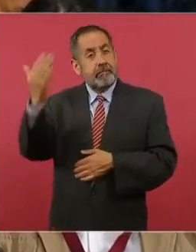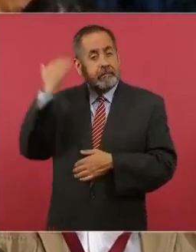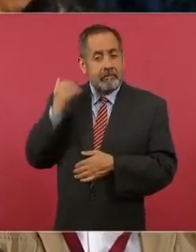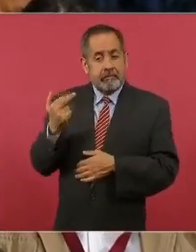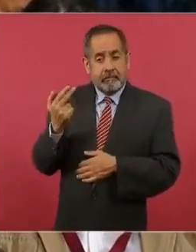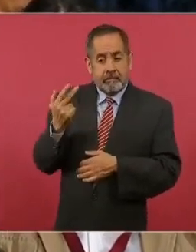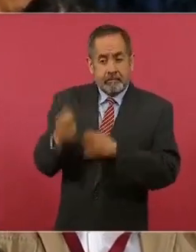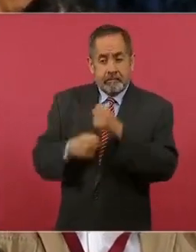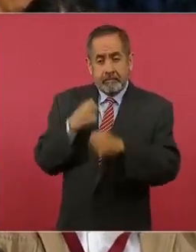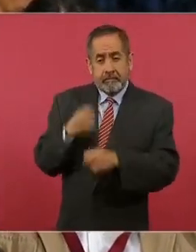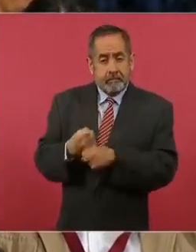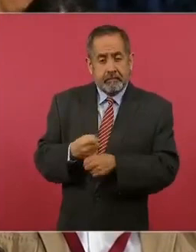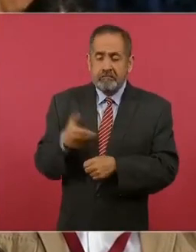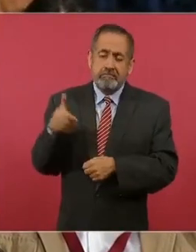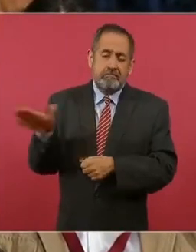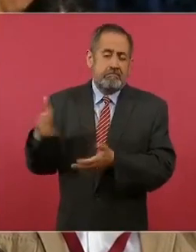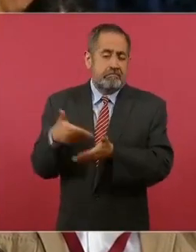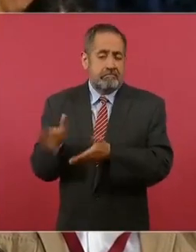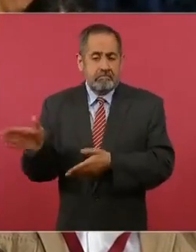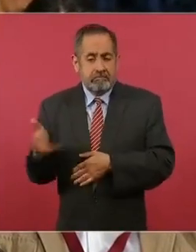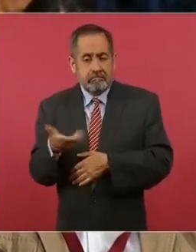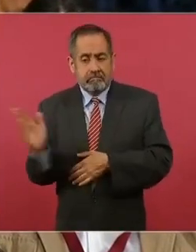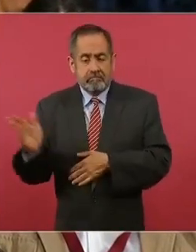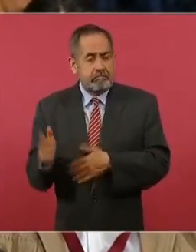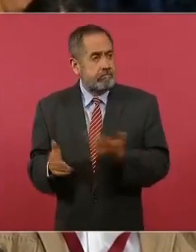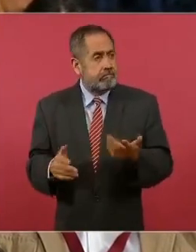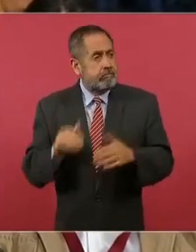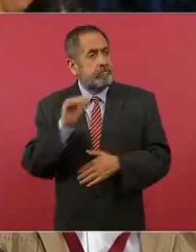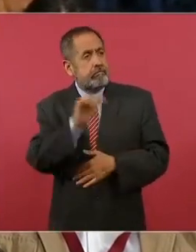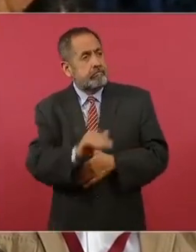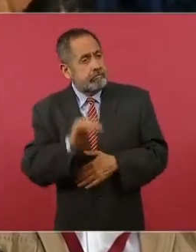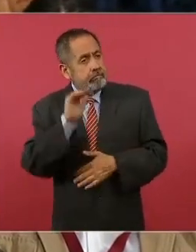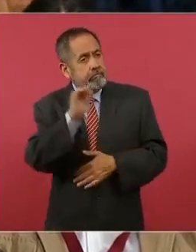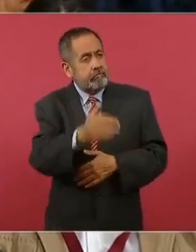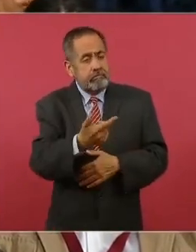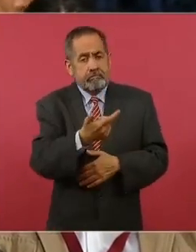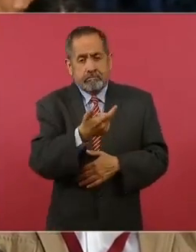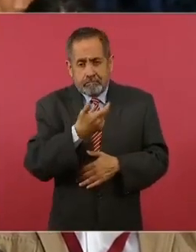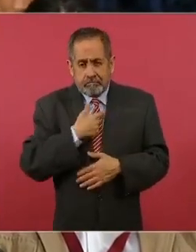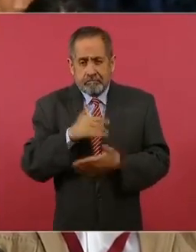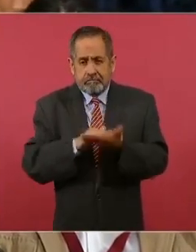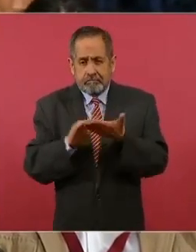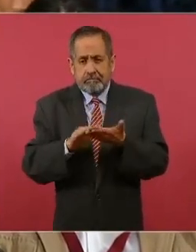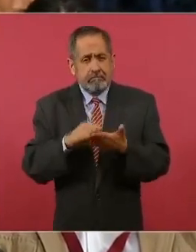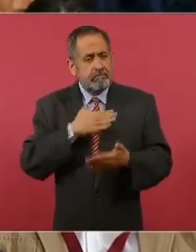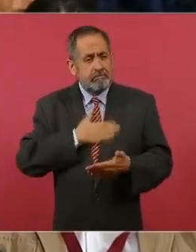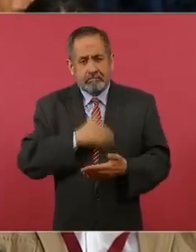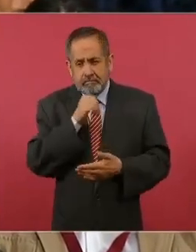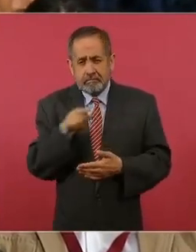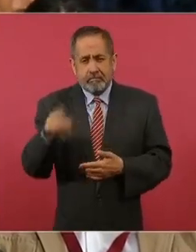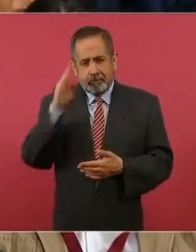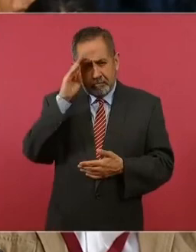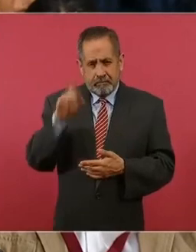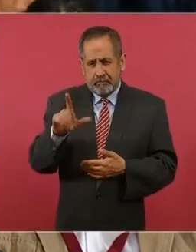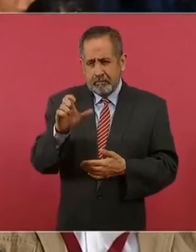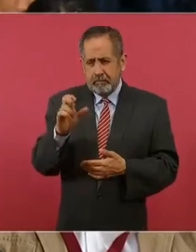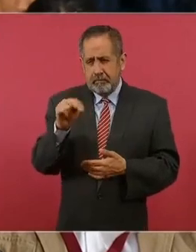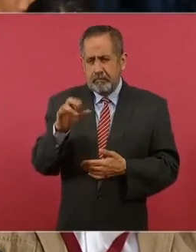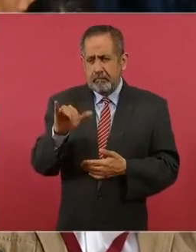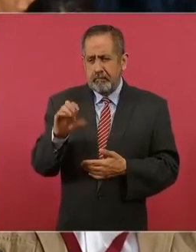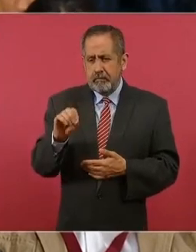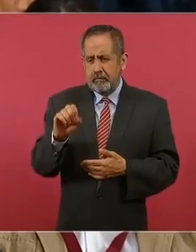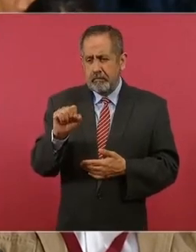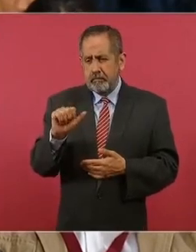años y que sigue hasta el día de hoy luchando para que se le escuche y se haga justicia. Se trata del señor